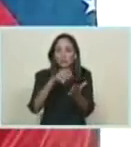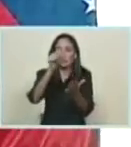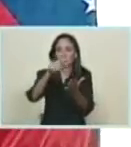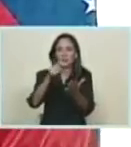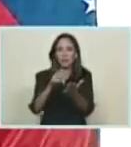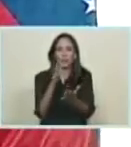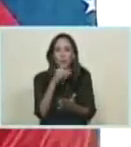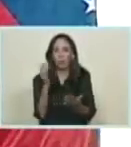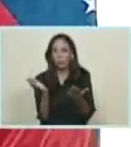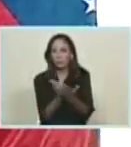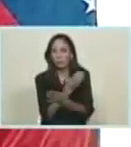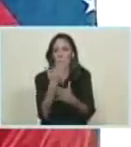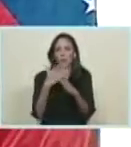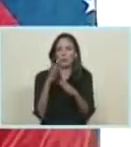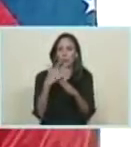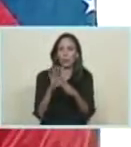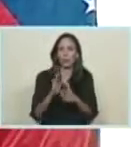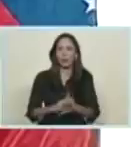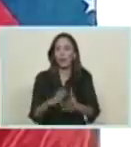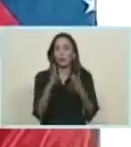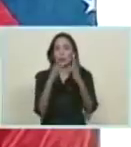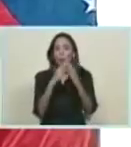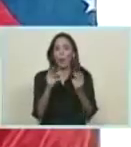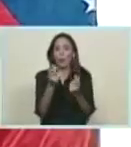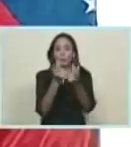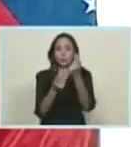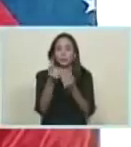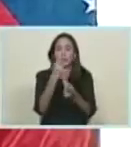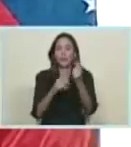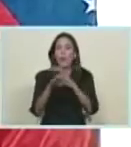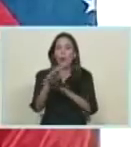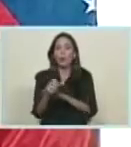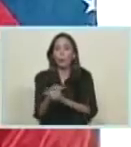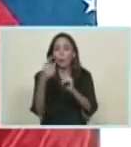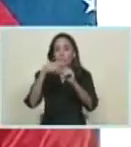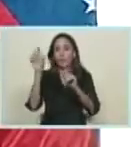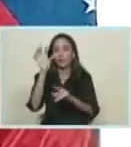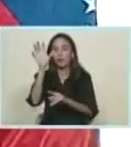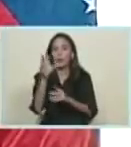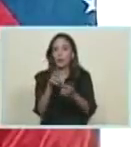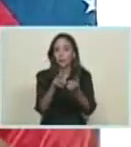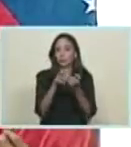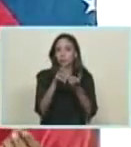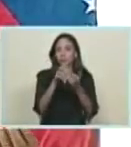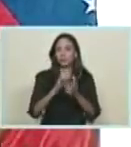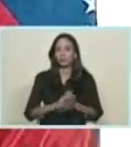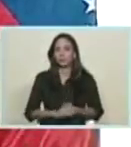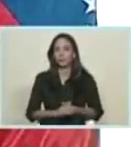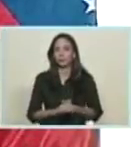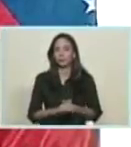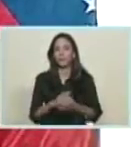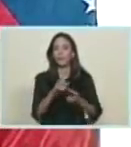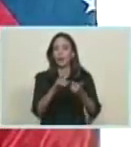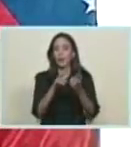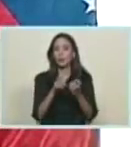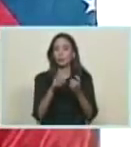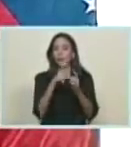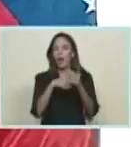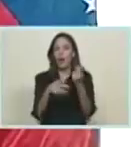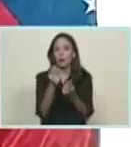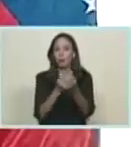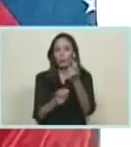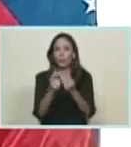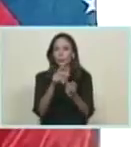sembrar, porque con tanto real todo se podía comprar afuera. Y entonces se instauró una burguesía